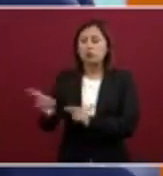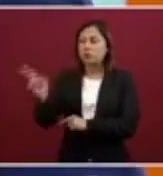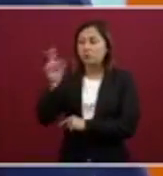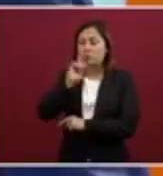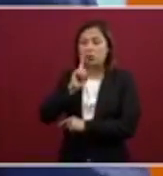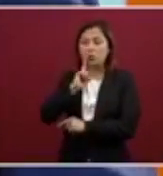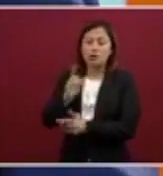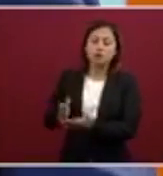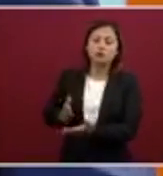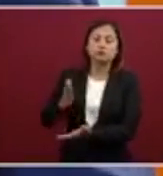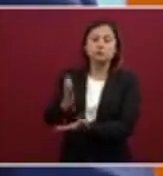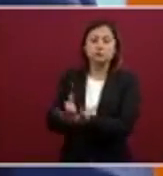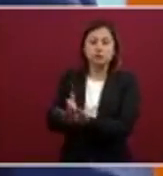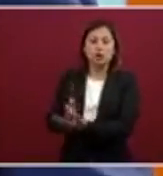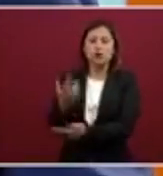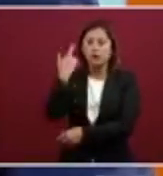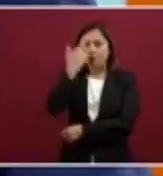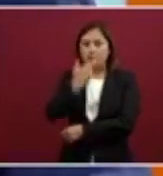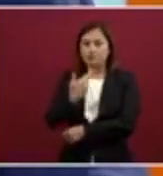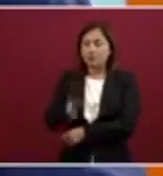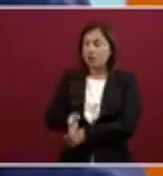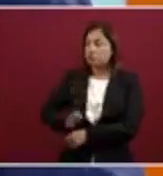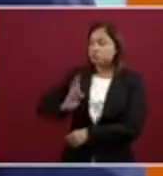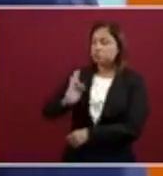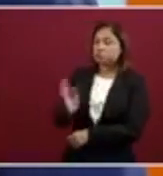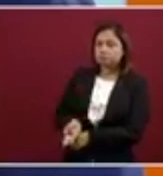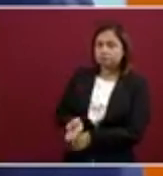y parece que esto les agradó a Rendichicas y